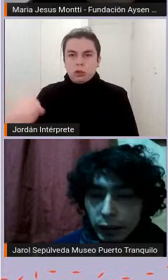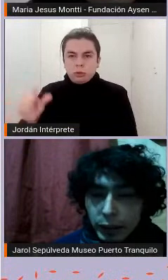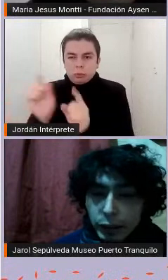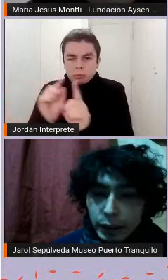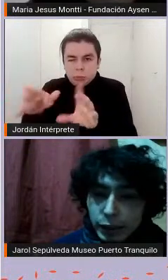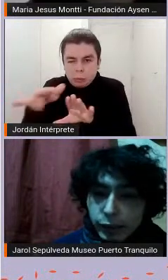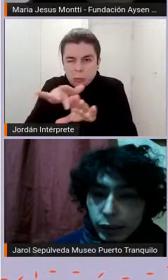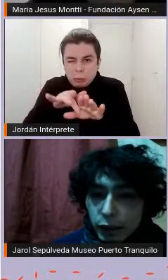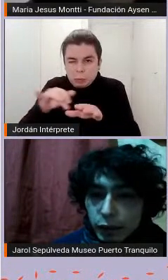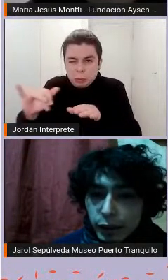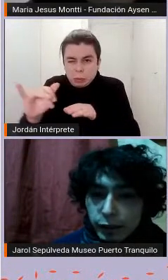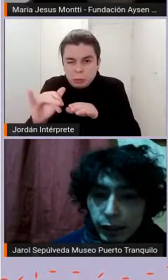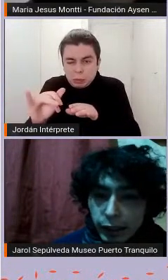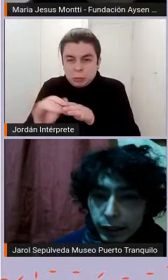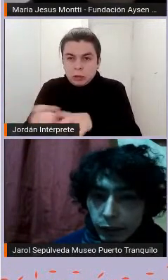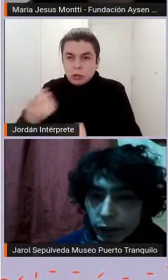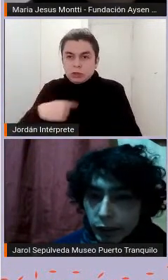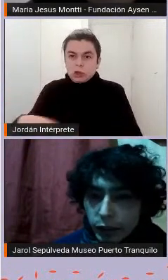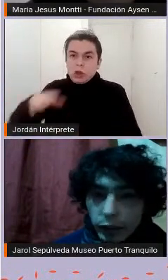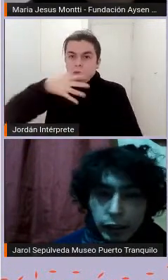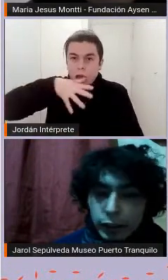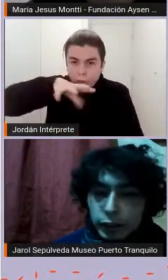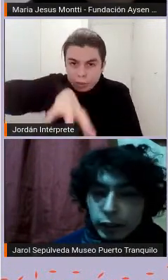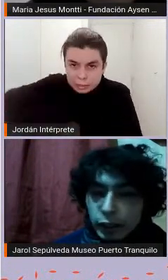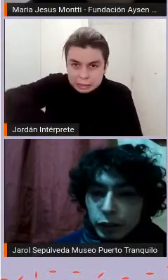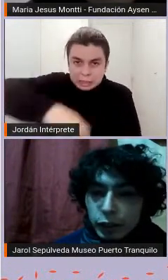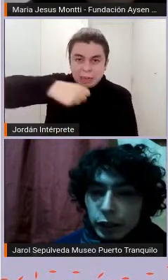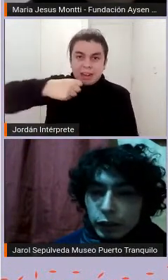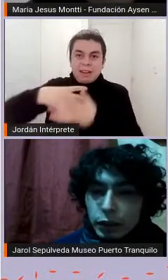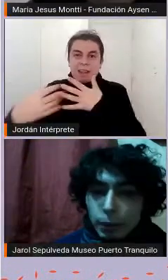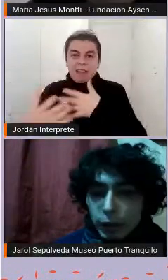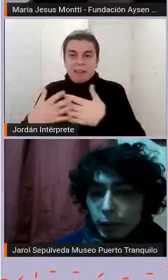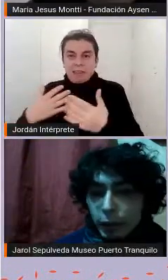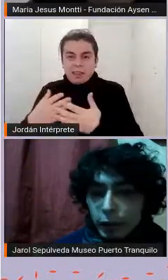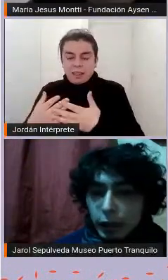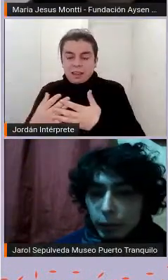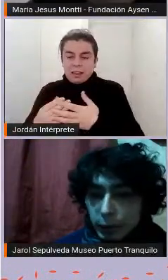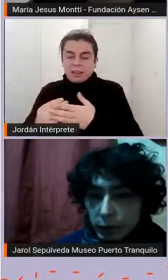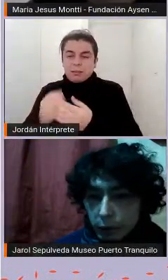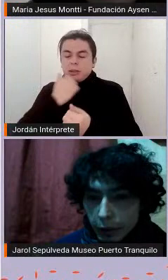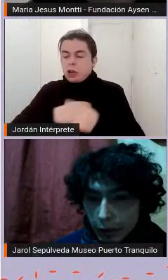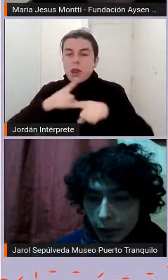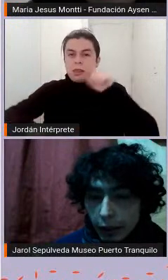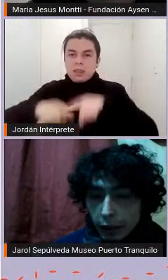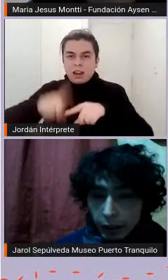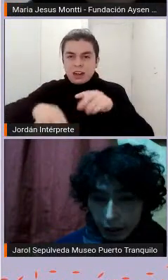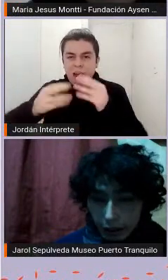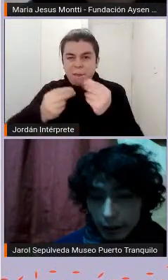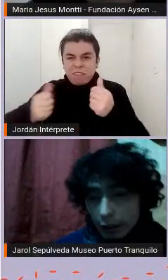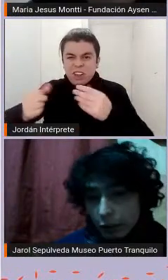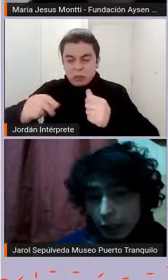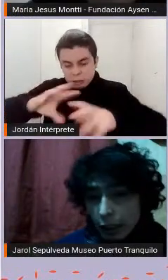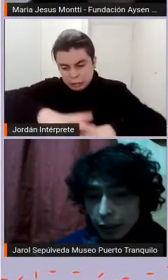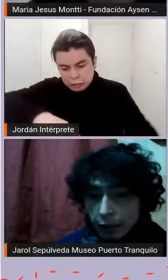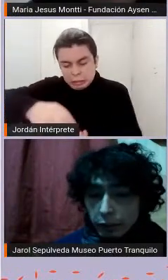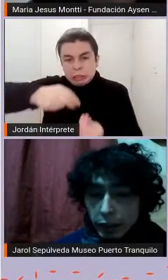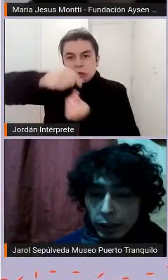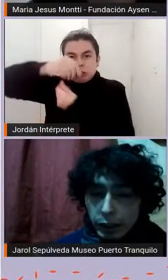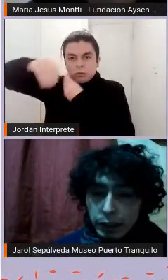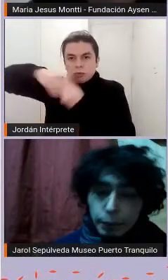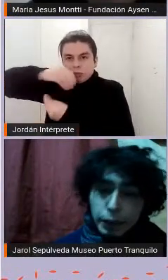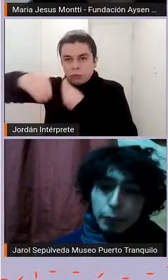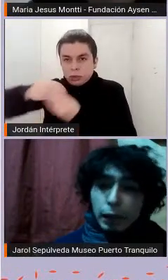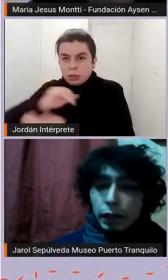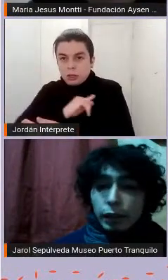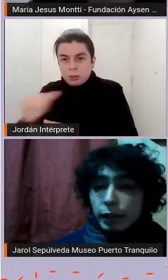que prácticamente meterse al agua, sacarlas del barro, ojalá intentar encontrarlas todas para después en el campamento poder identificarlas,